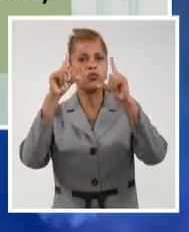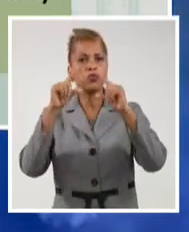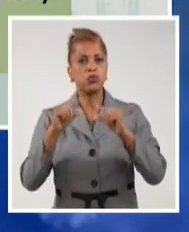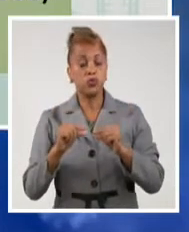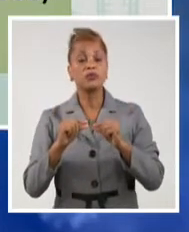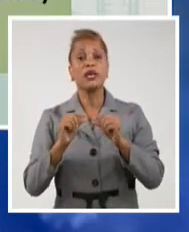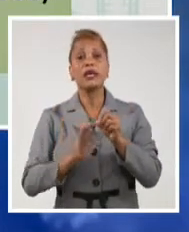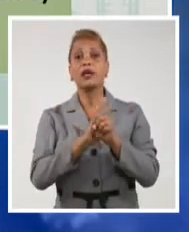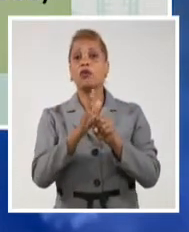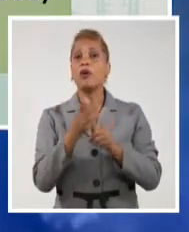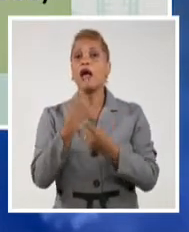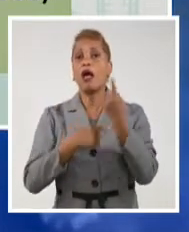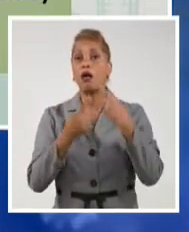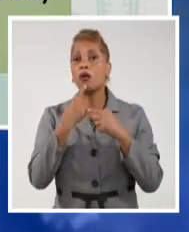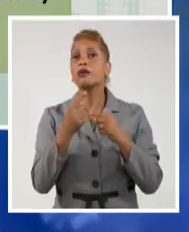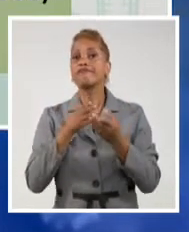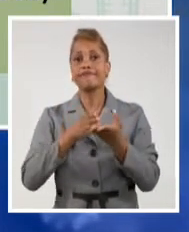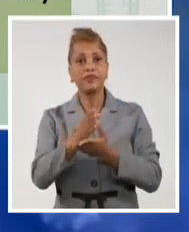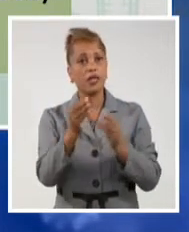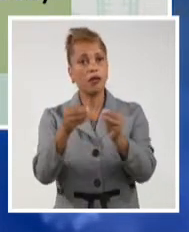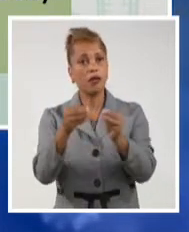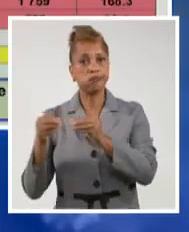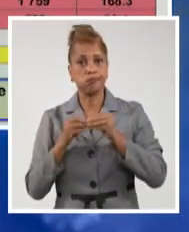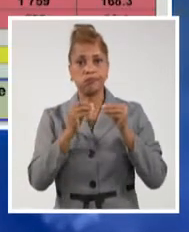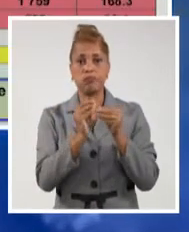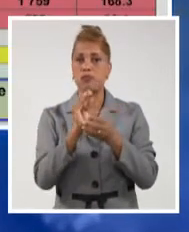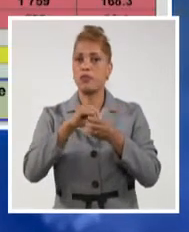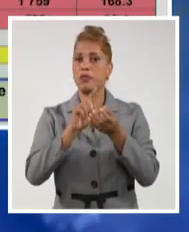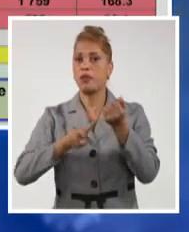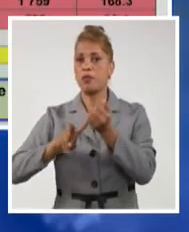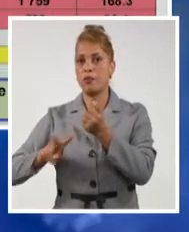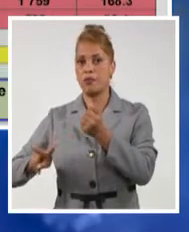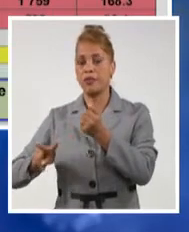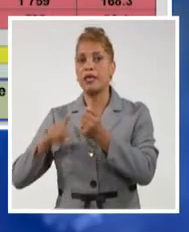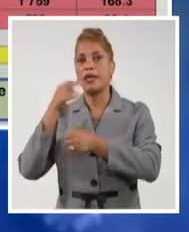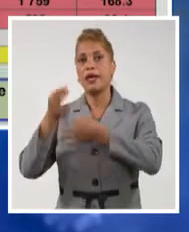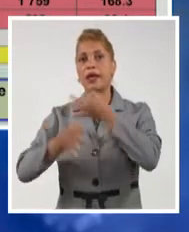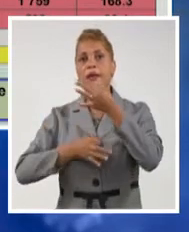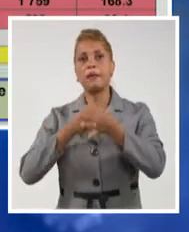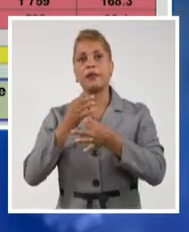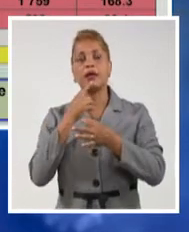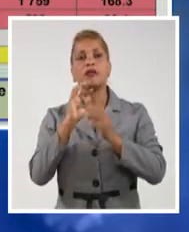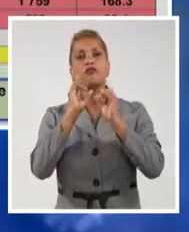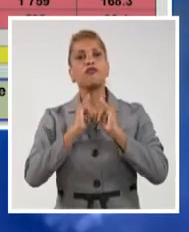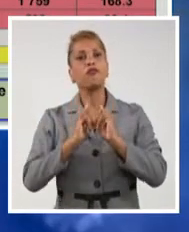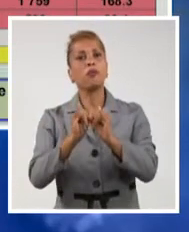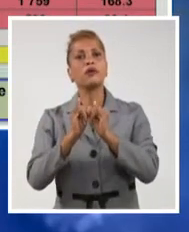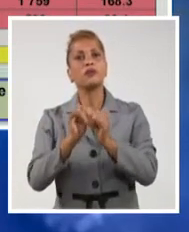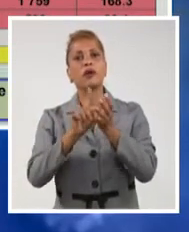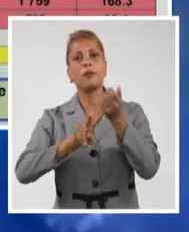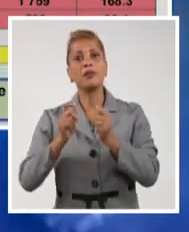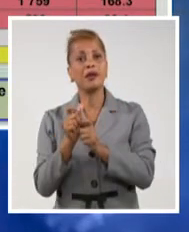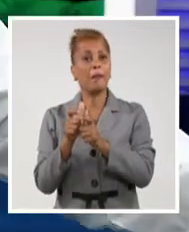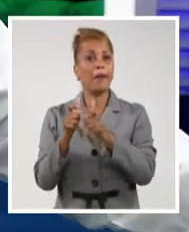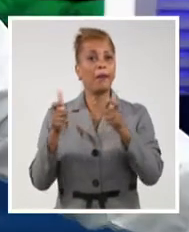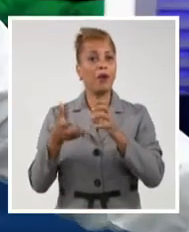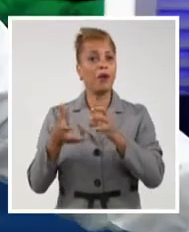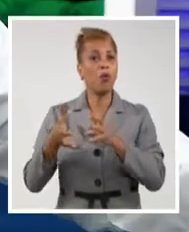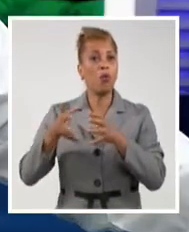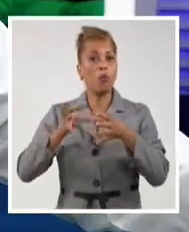aunque persiste la transmisión de la enfermedad. Indica el parte del Ministerio de Salud Pública que las provincias con mayor complejidad